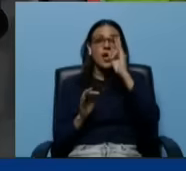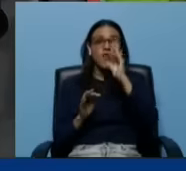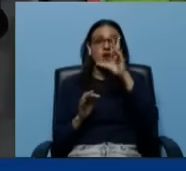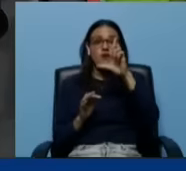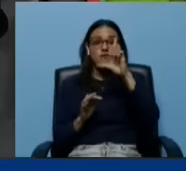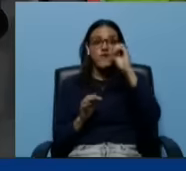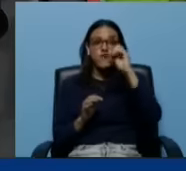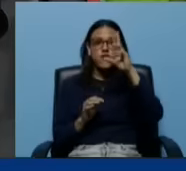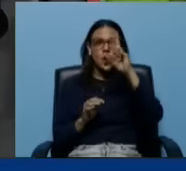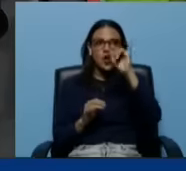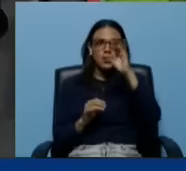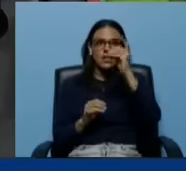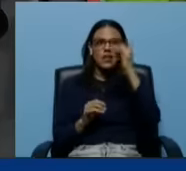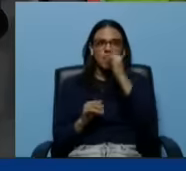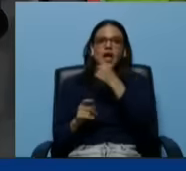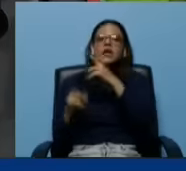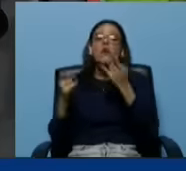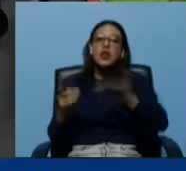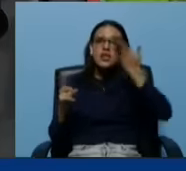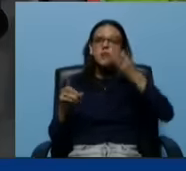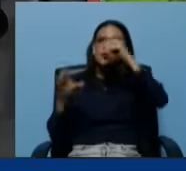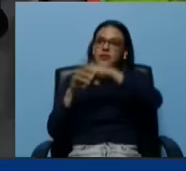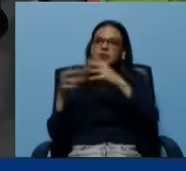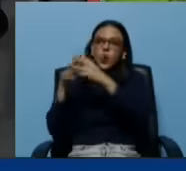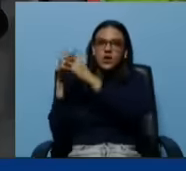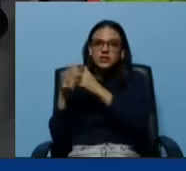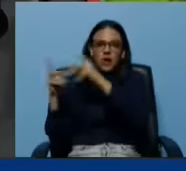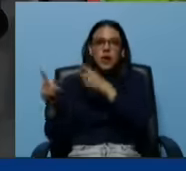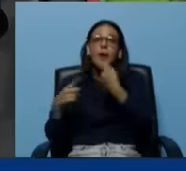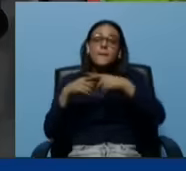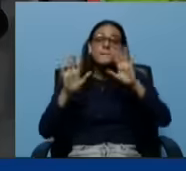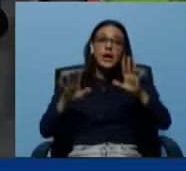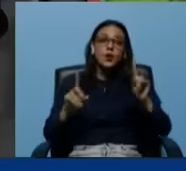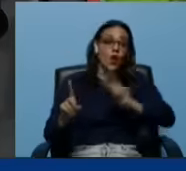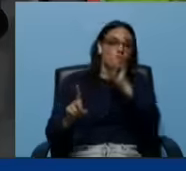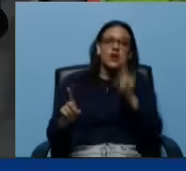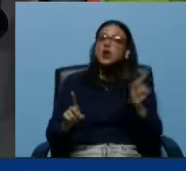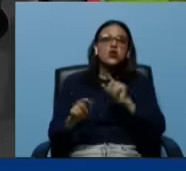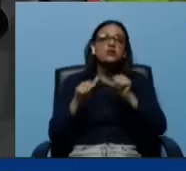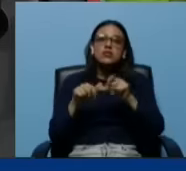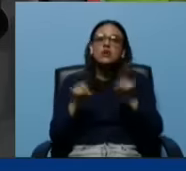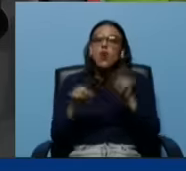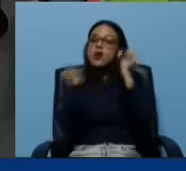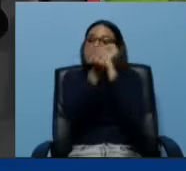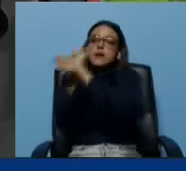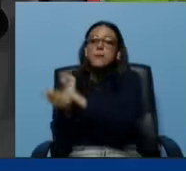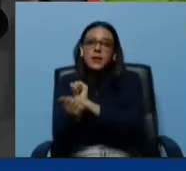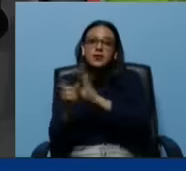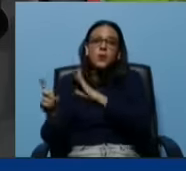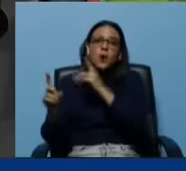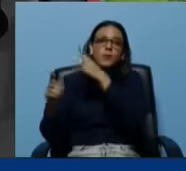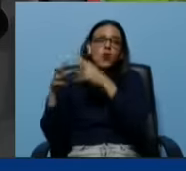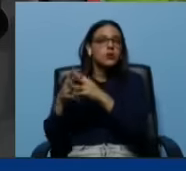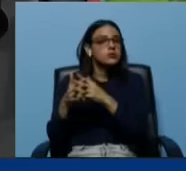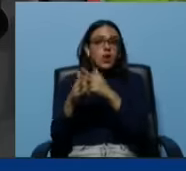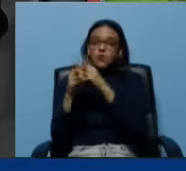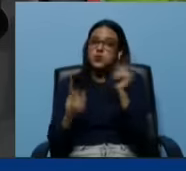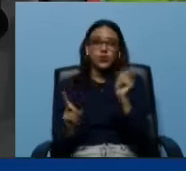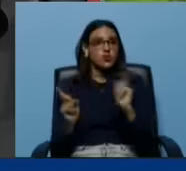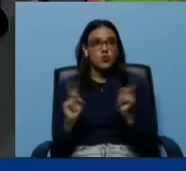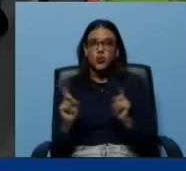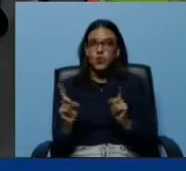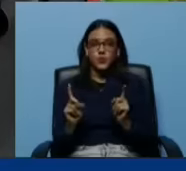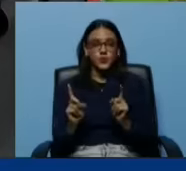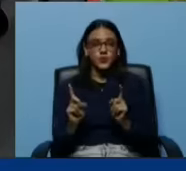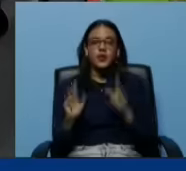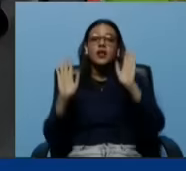presidenciales. Sin embargo, Venezuela no debe seguir siendo un prisionero del imperialismo luego